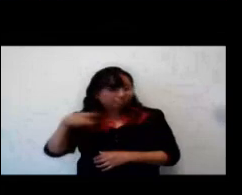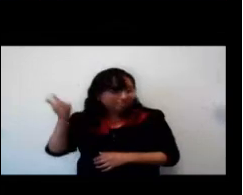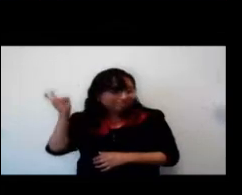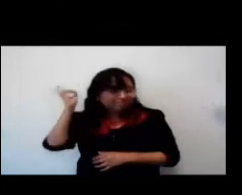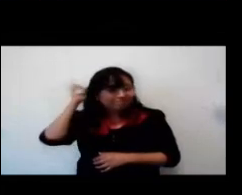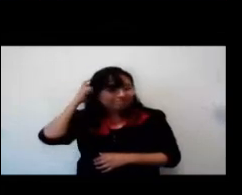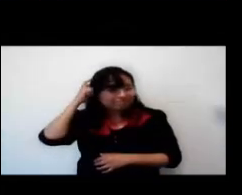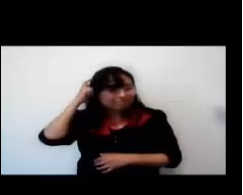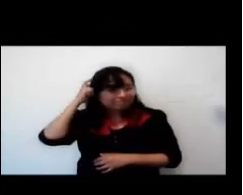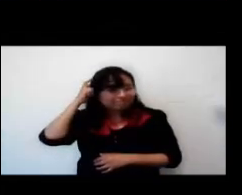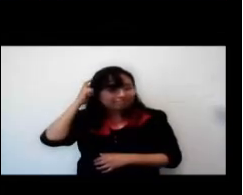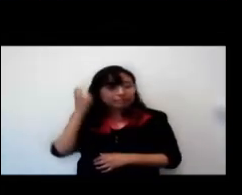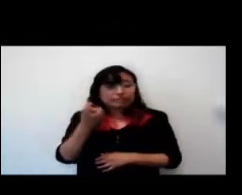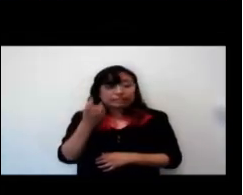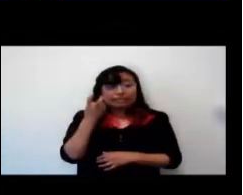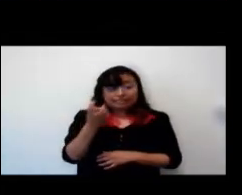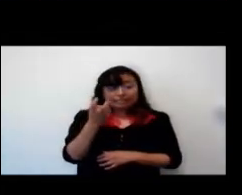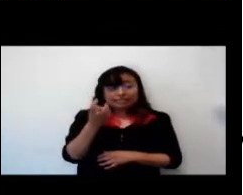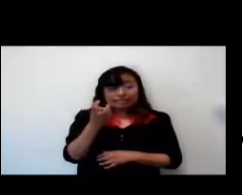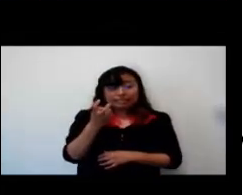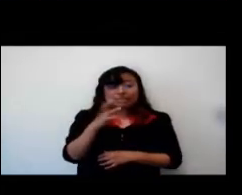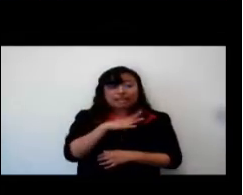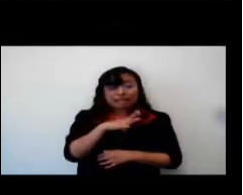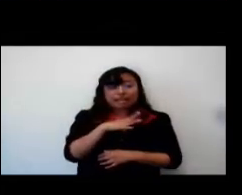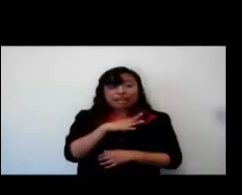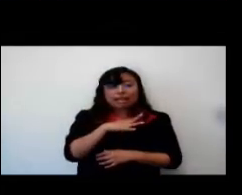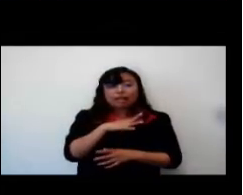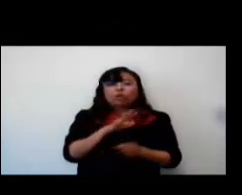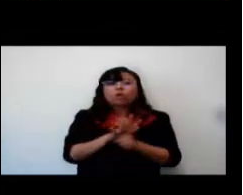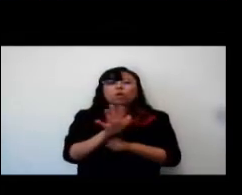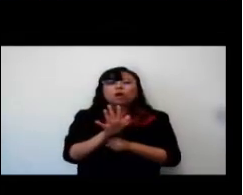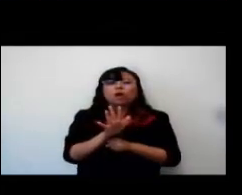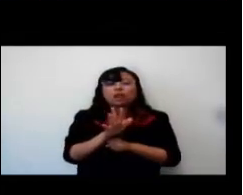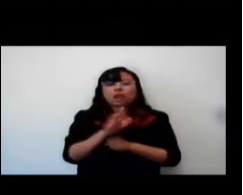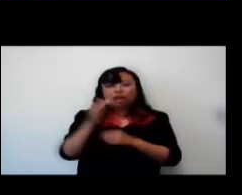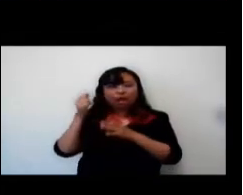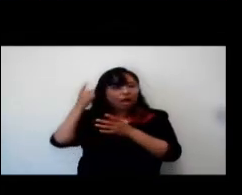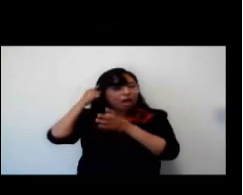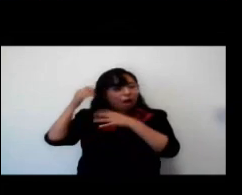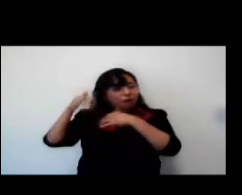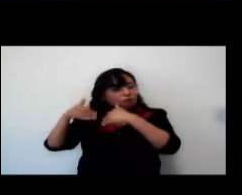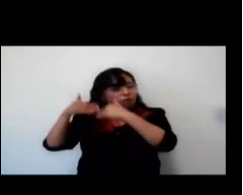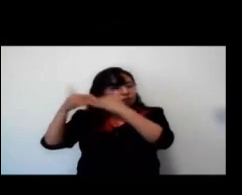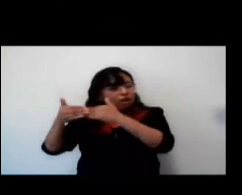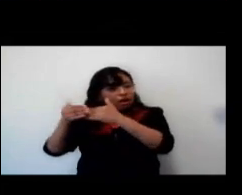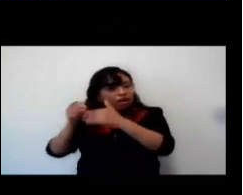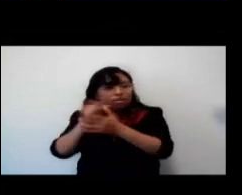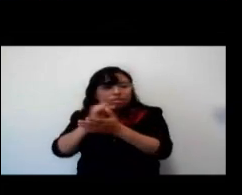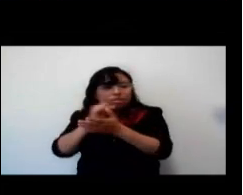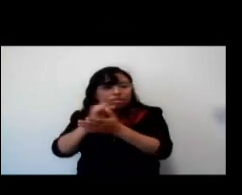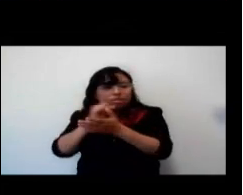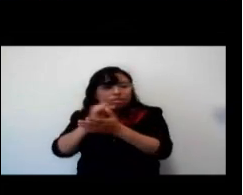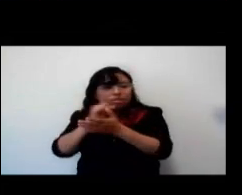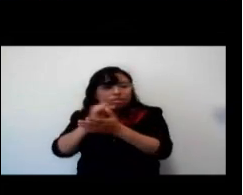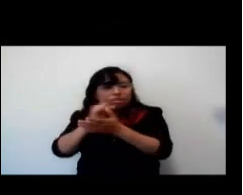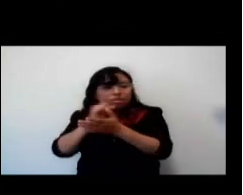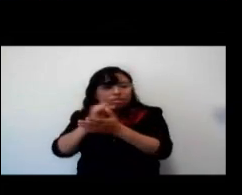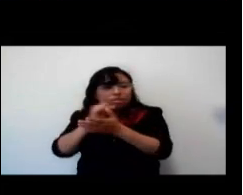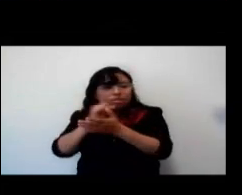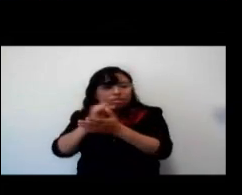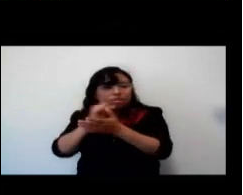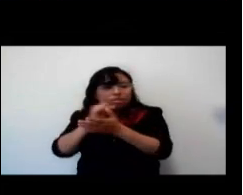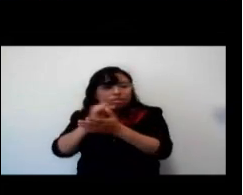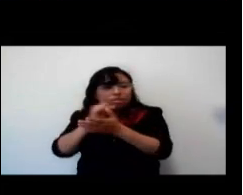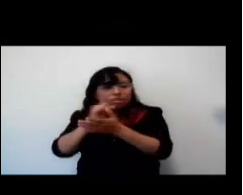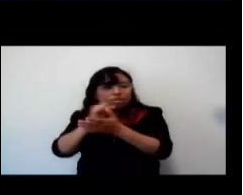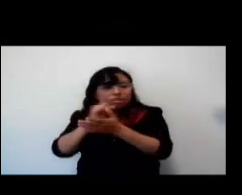es un dispositivo que tiene una parte externa y una parte interna, y la parte interna va